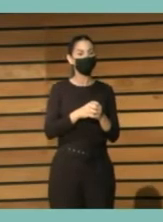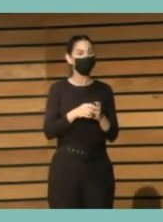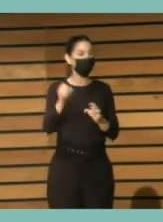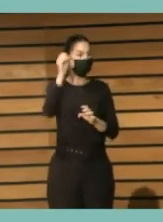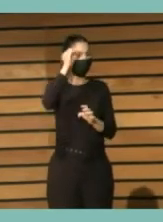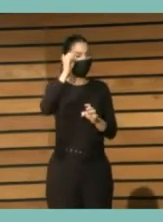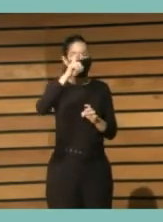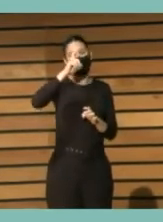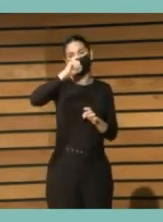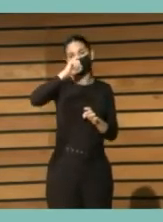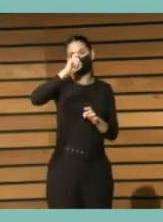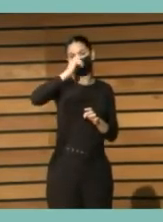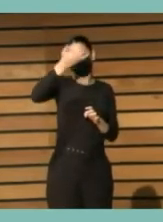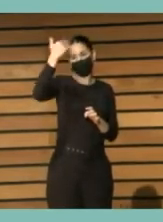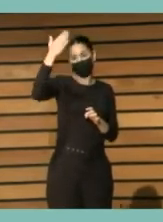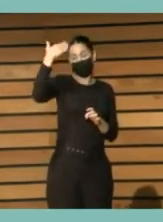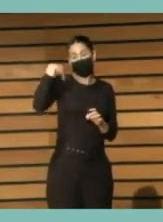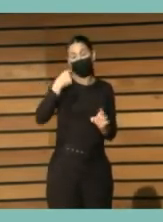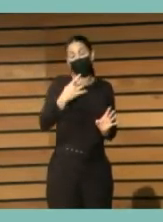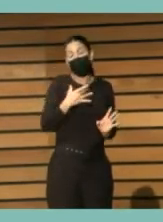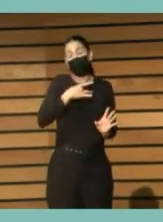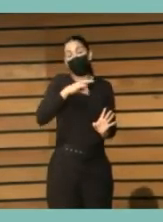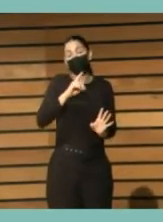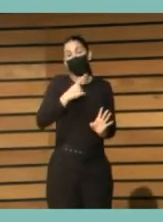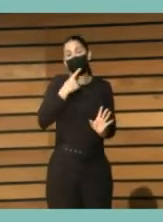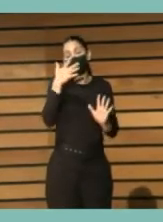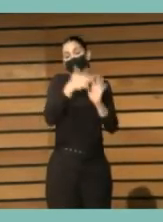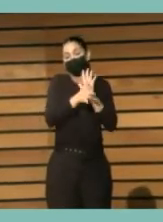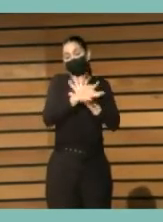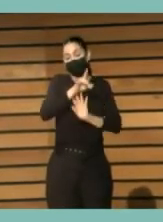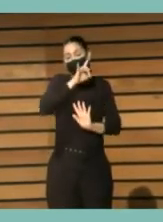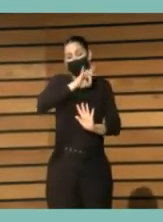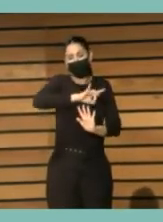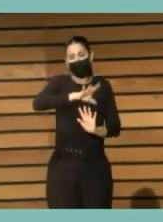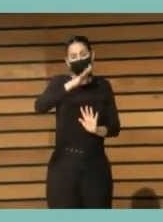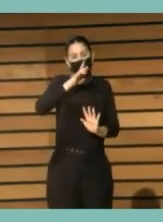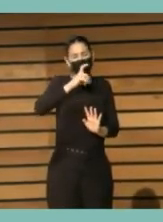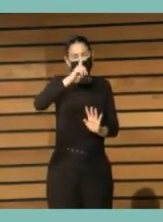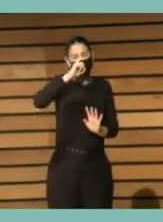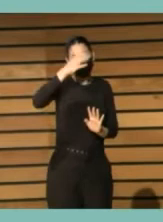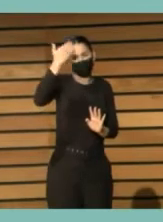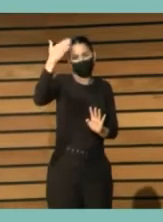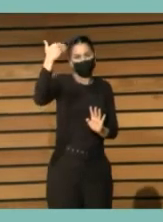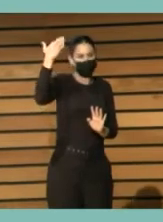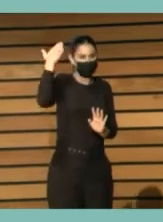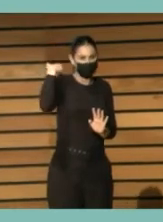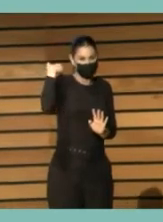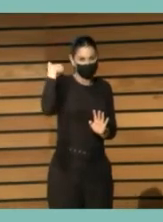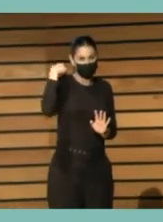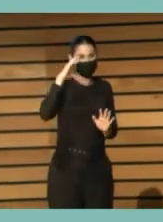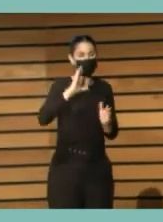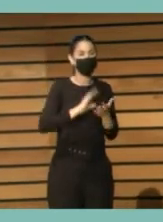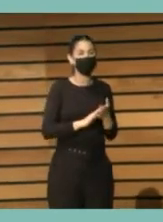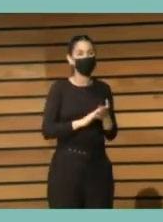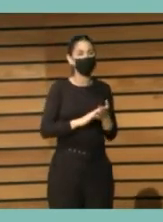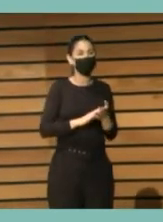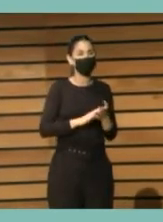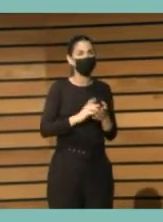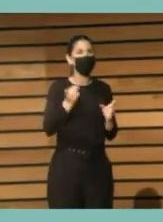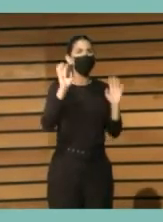lo mejor también la digo mal, porque se la escuché hace muchos años cuando estuvo dando la charla inaugural en el